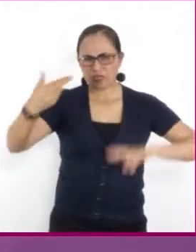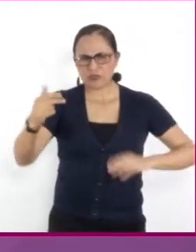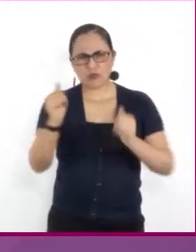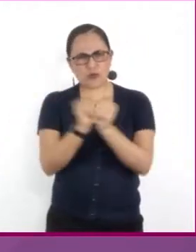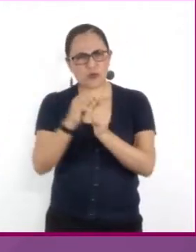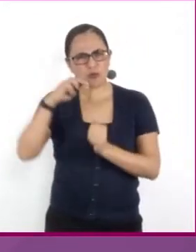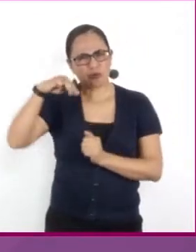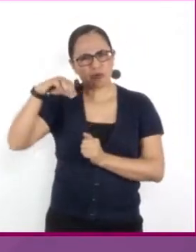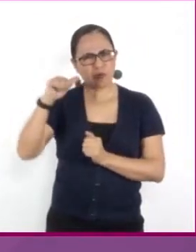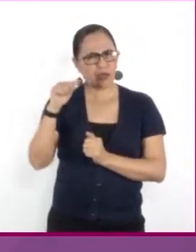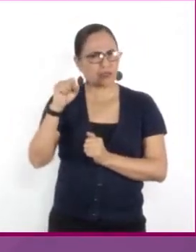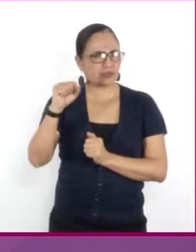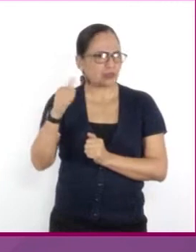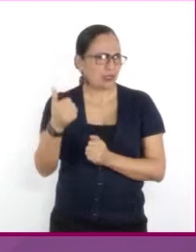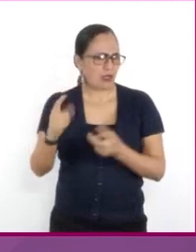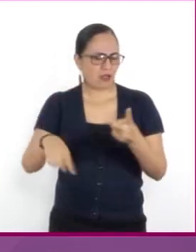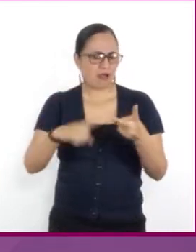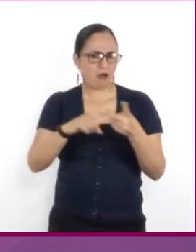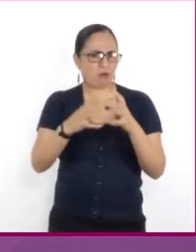y el volumen?